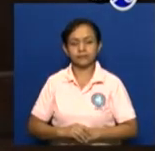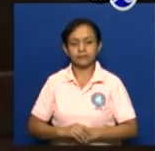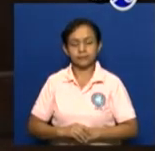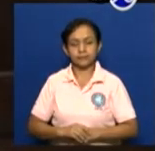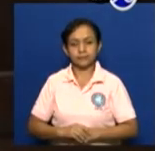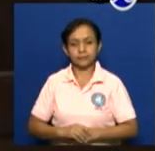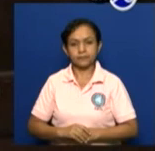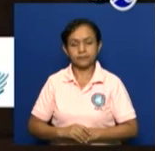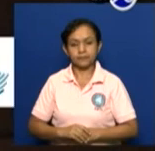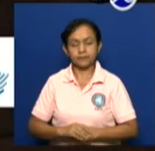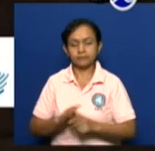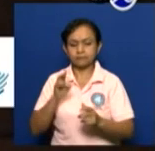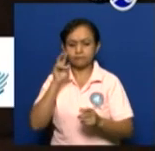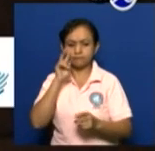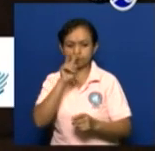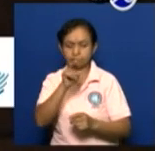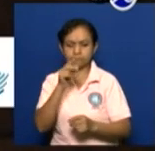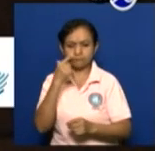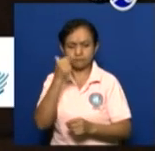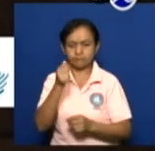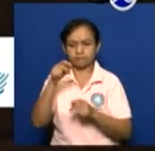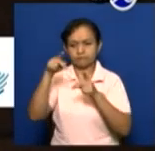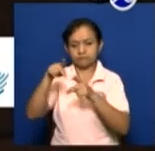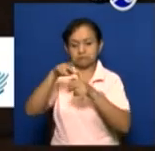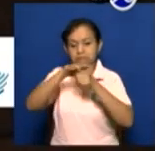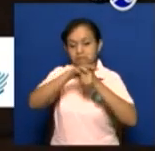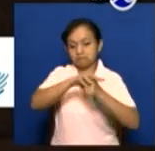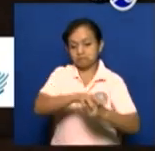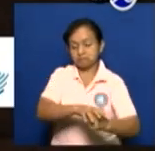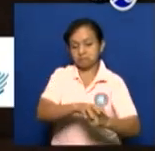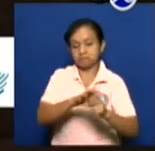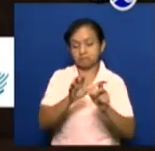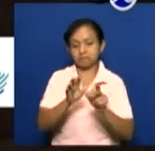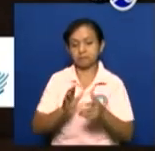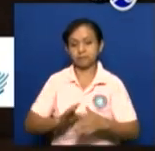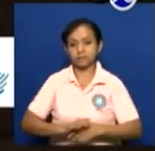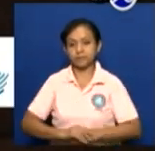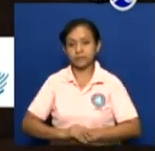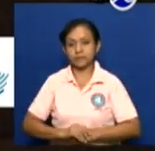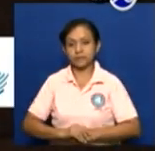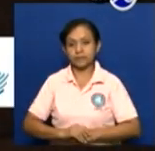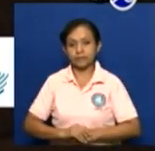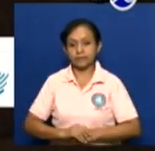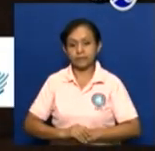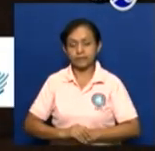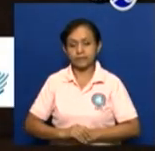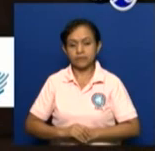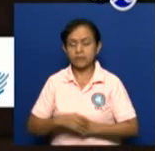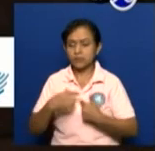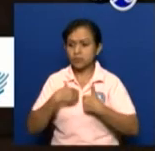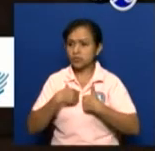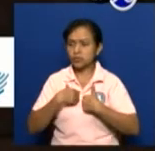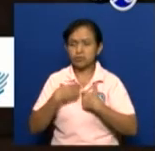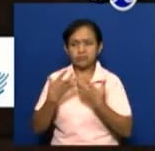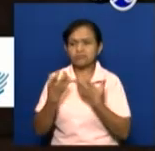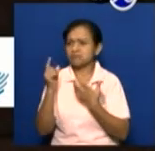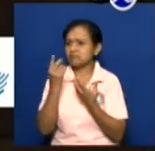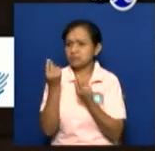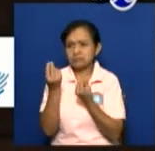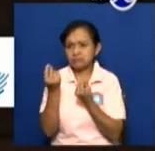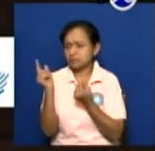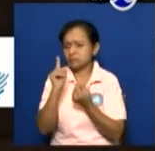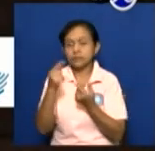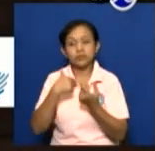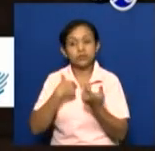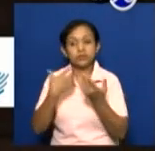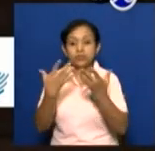La identificación con los oprimidos, abro comillas, no ambiciono nada, solo